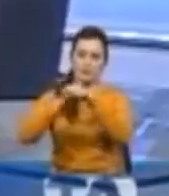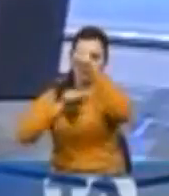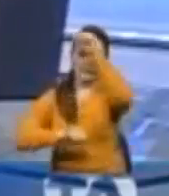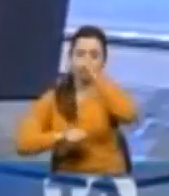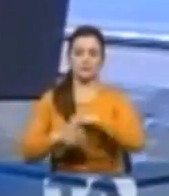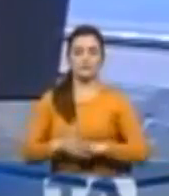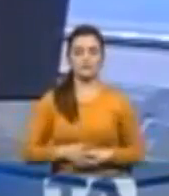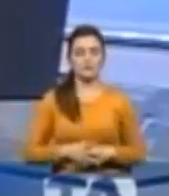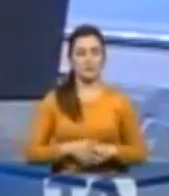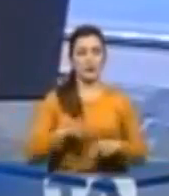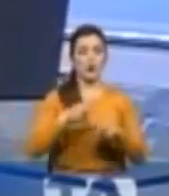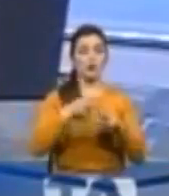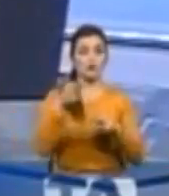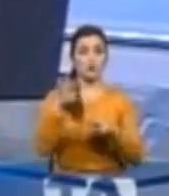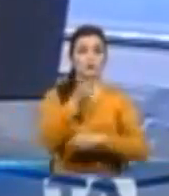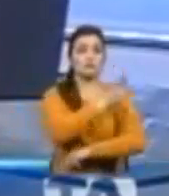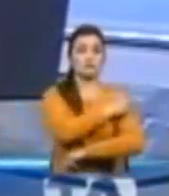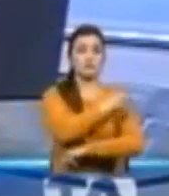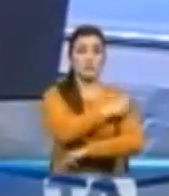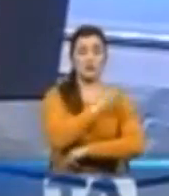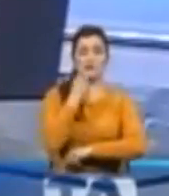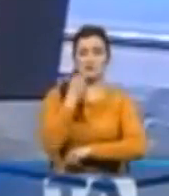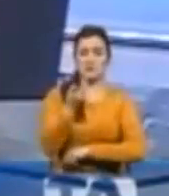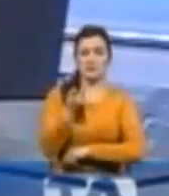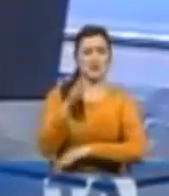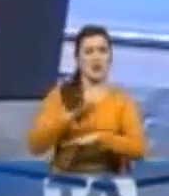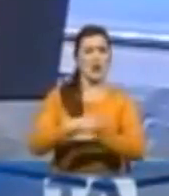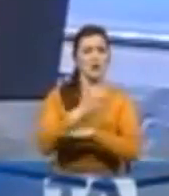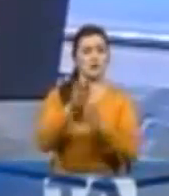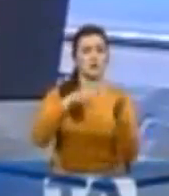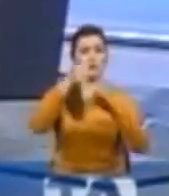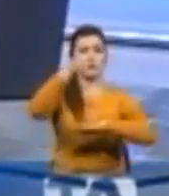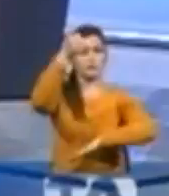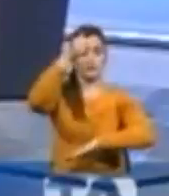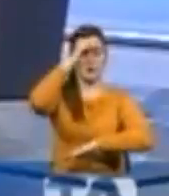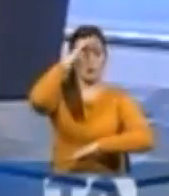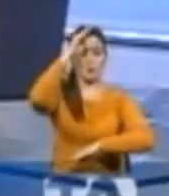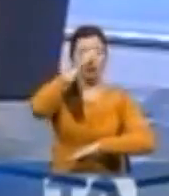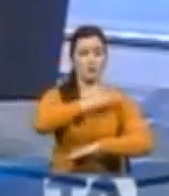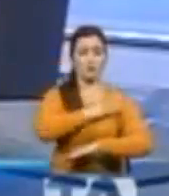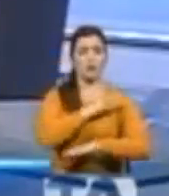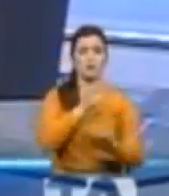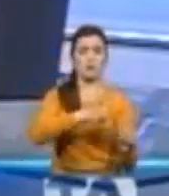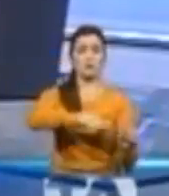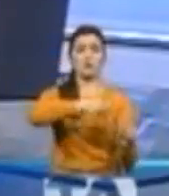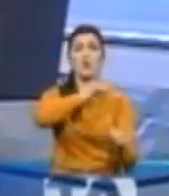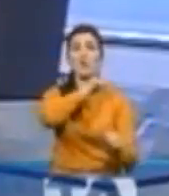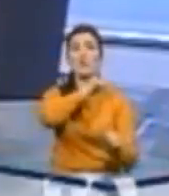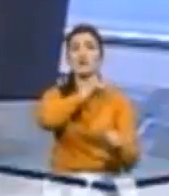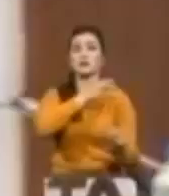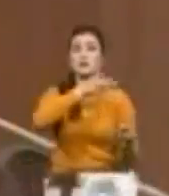Interinstitucional ante los asambleístas señala que el móvil de la muerte del general Gabella fue la delincuencia común.